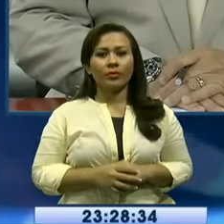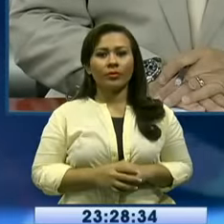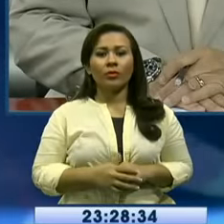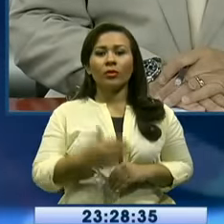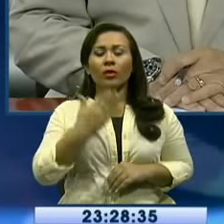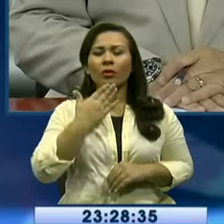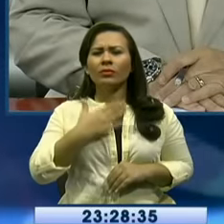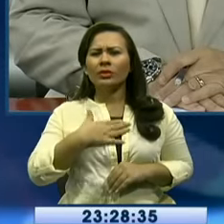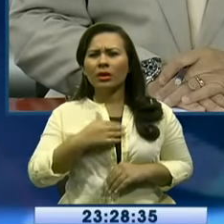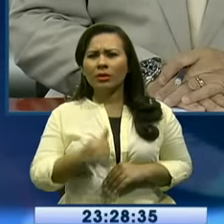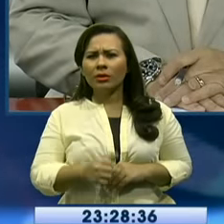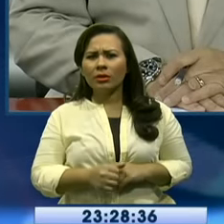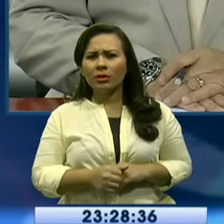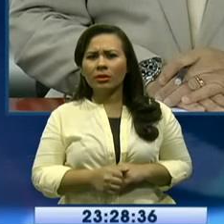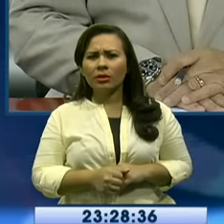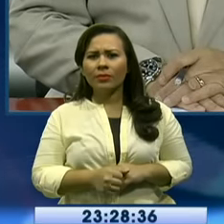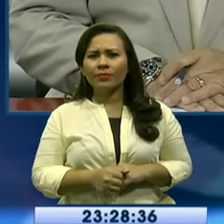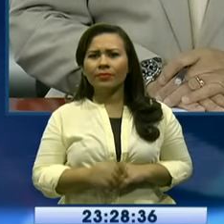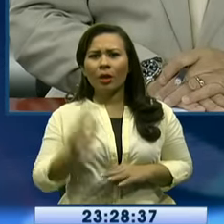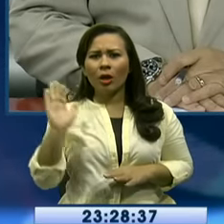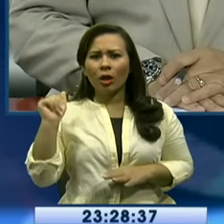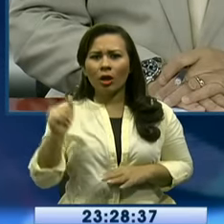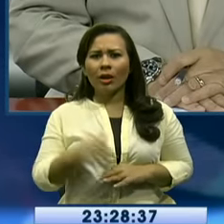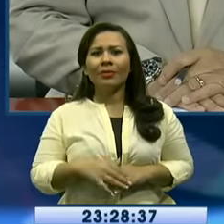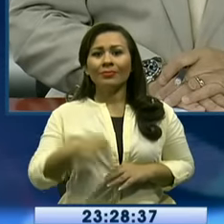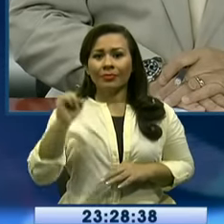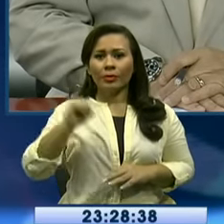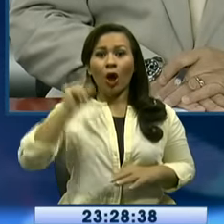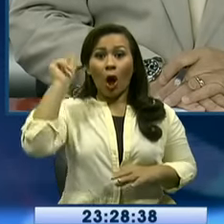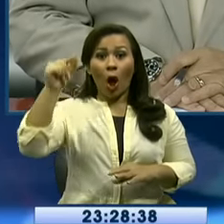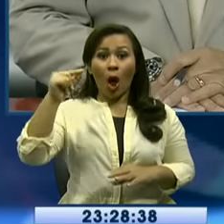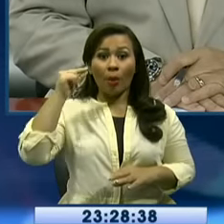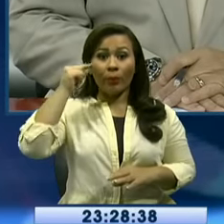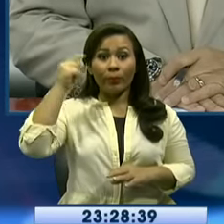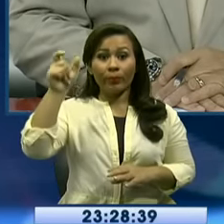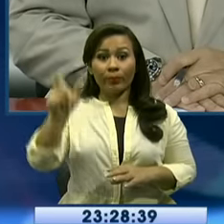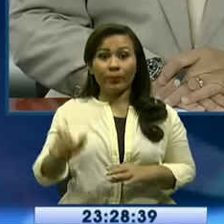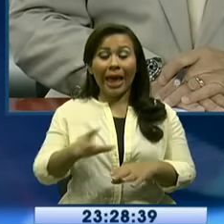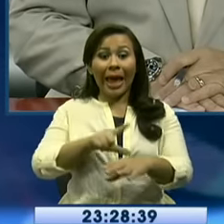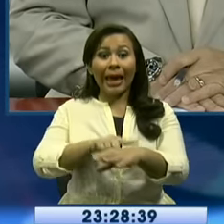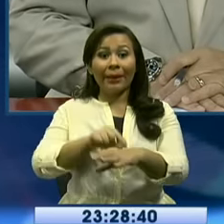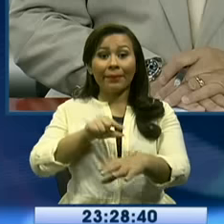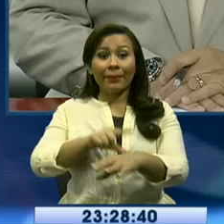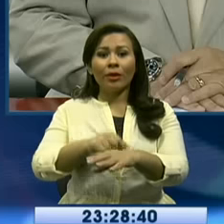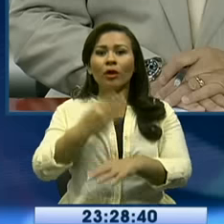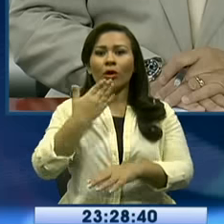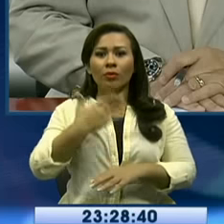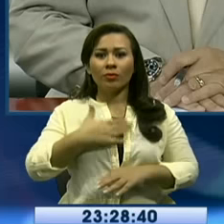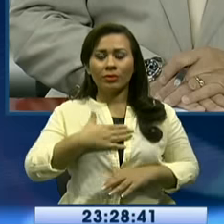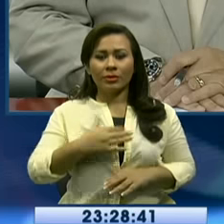Hola. ¿Aló? Hola, hola. Gobernadora, ¿cómo está? Buenas noches.